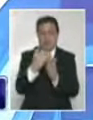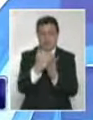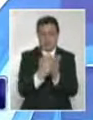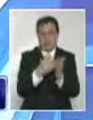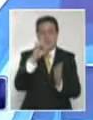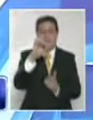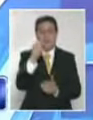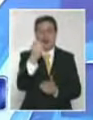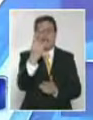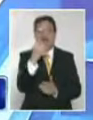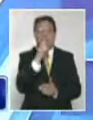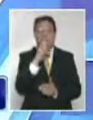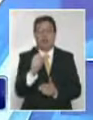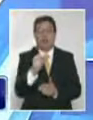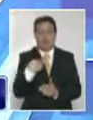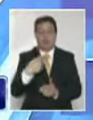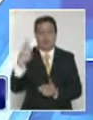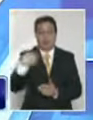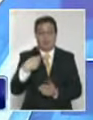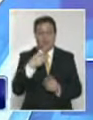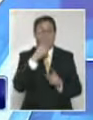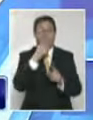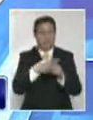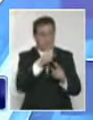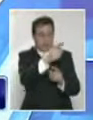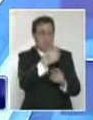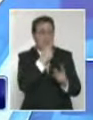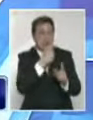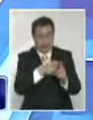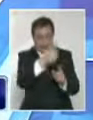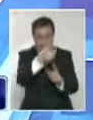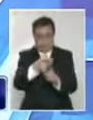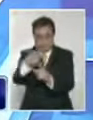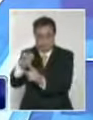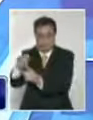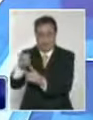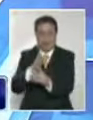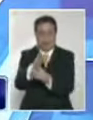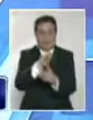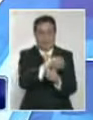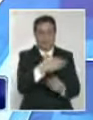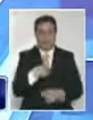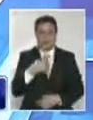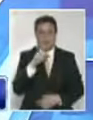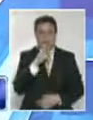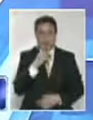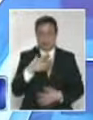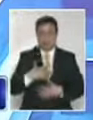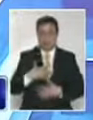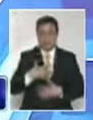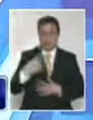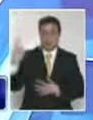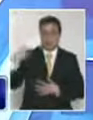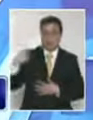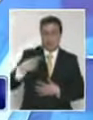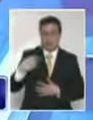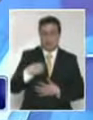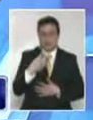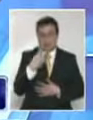los temas, y a mí me decían, tienes que entrevistar a este y este. O sea, no había, yo sentía que estaba absolutamente pauteada. Y un día me